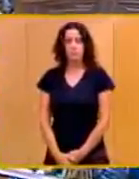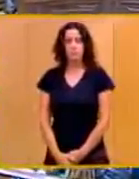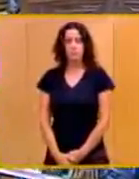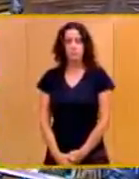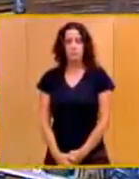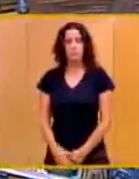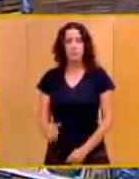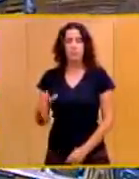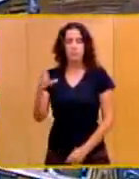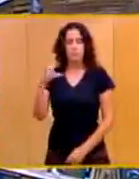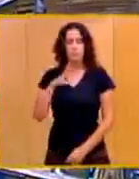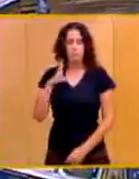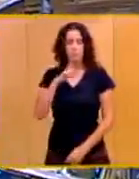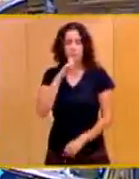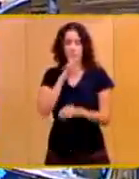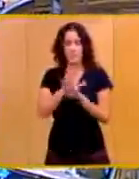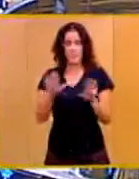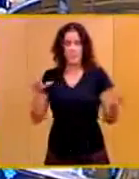bondad de guardar silencio.